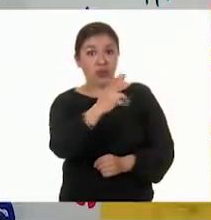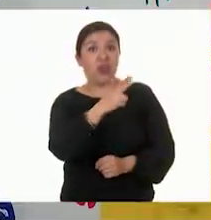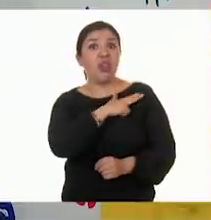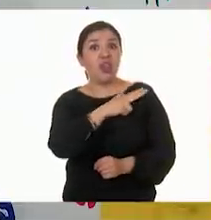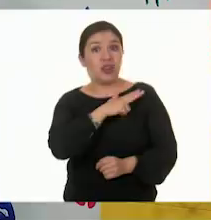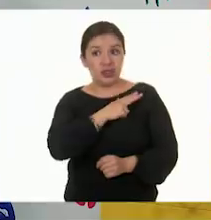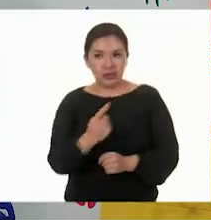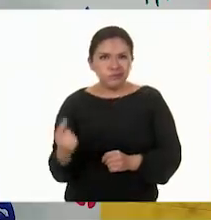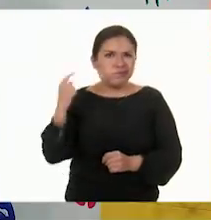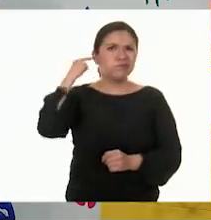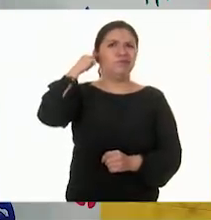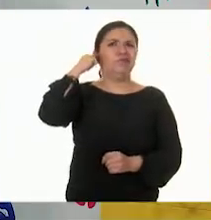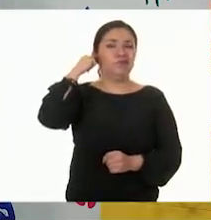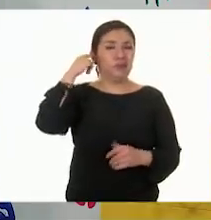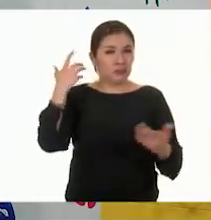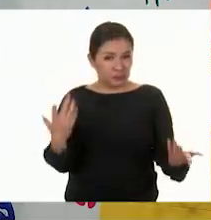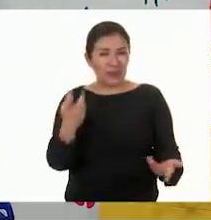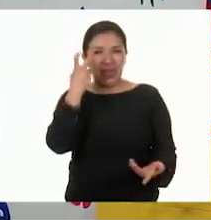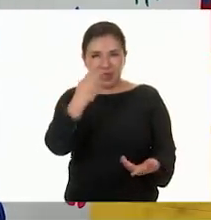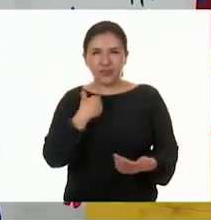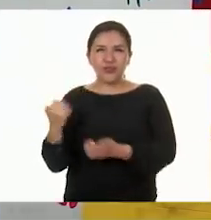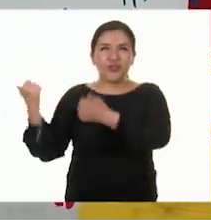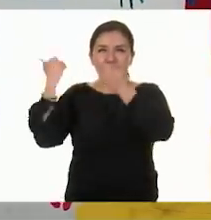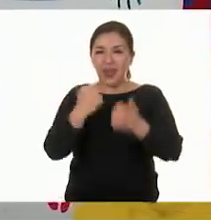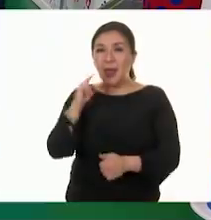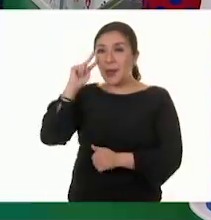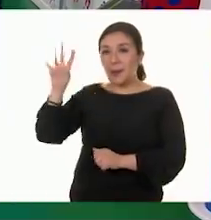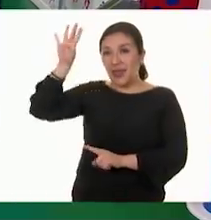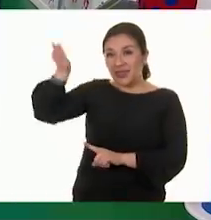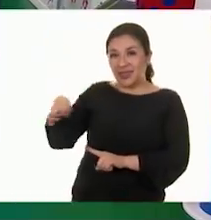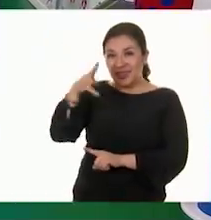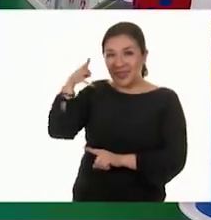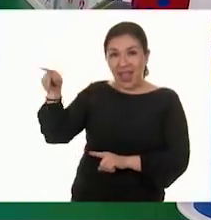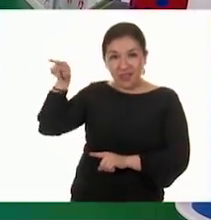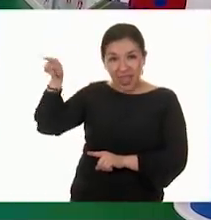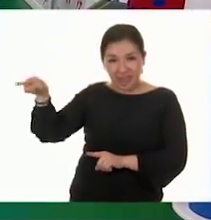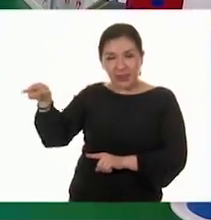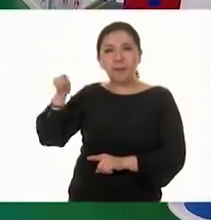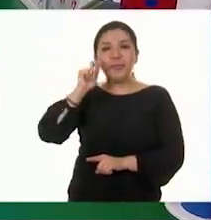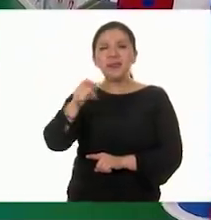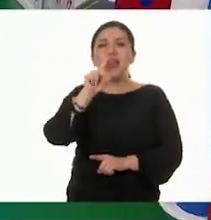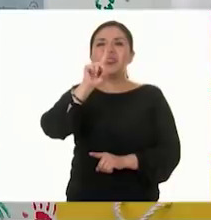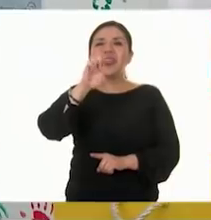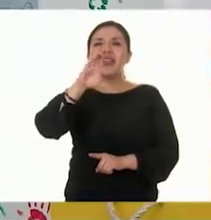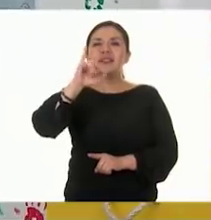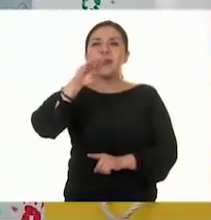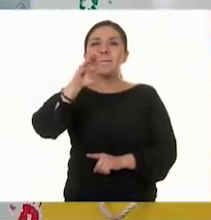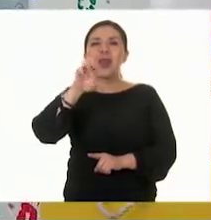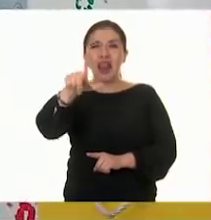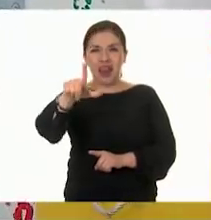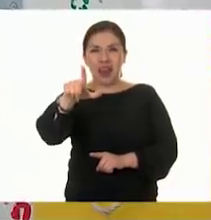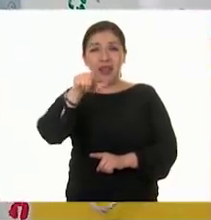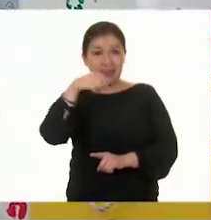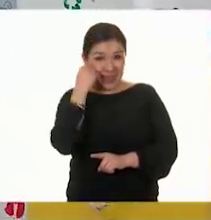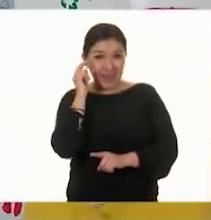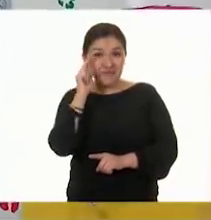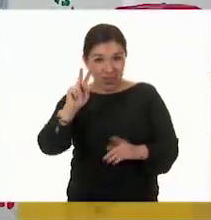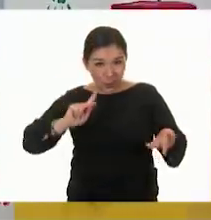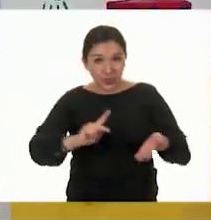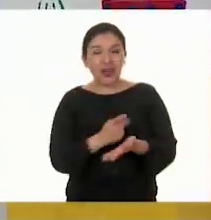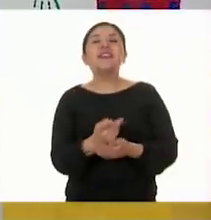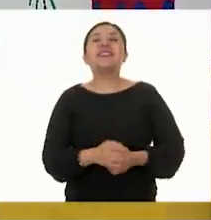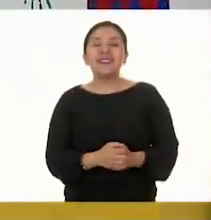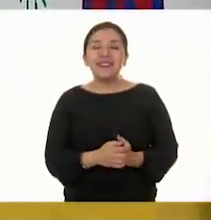lastimarnos. Y para eso traje otra vez esta tabla de los decibeles. ¿Te gustaría que la leyéramos otra